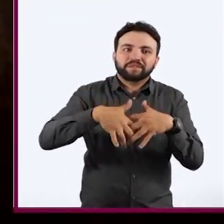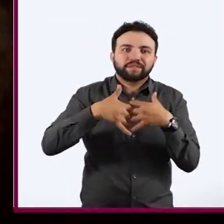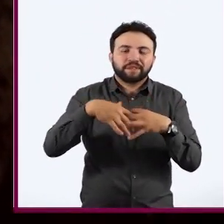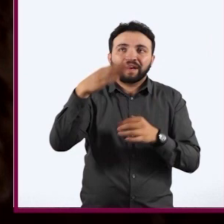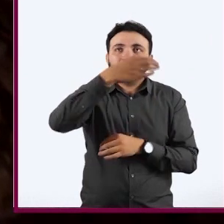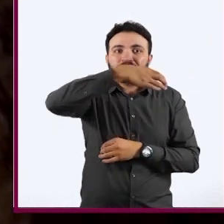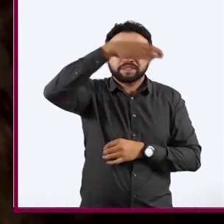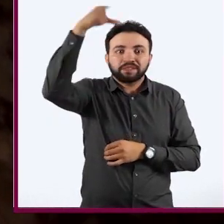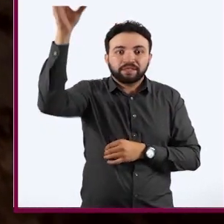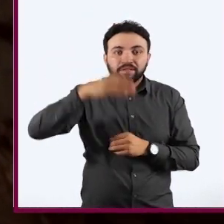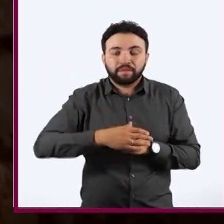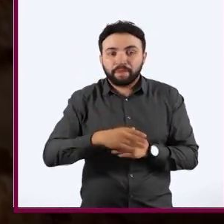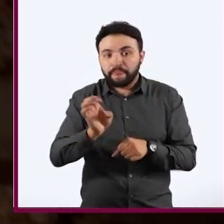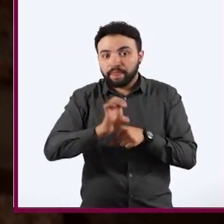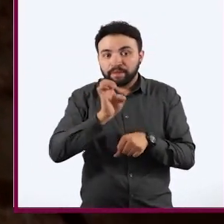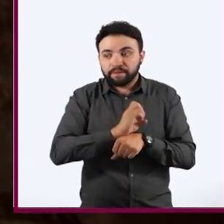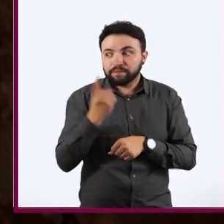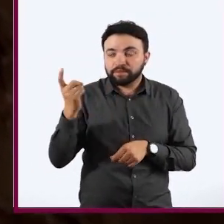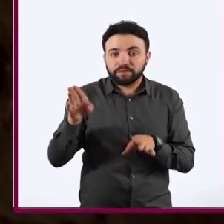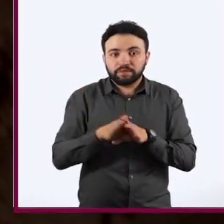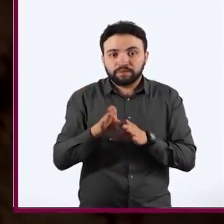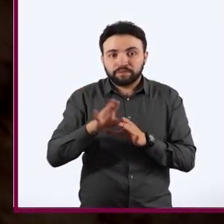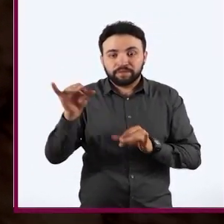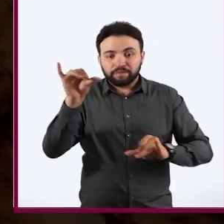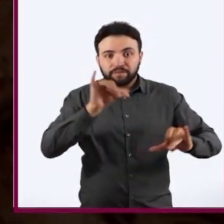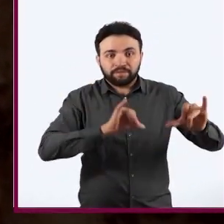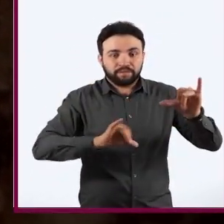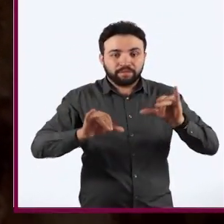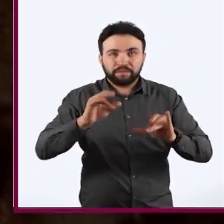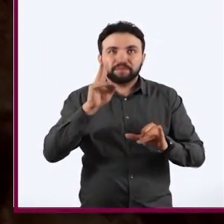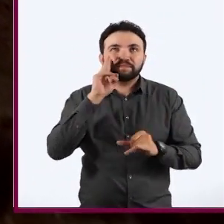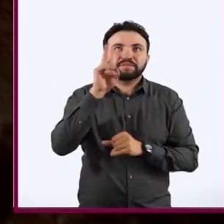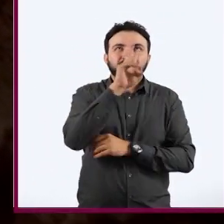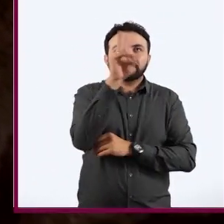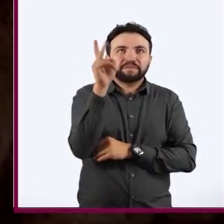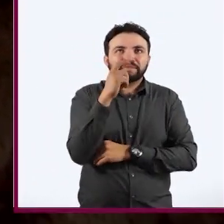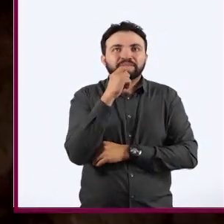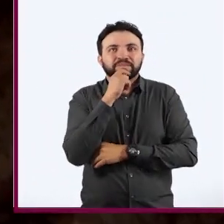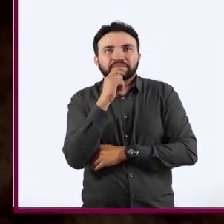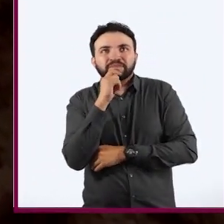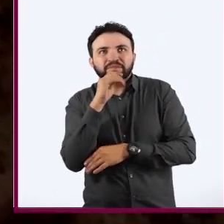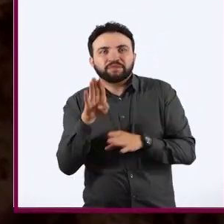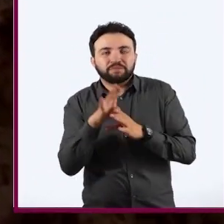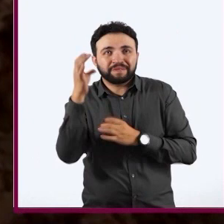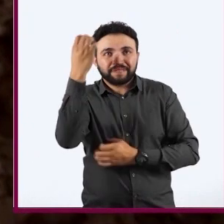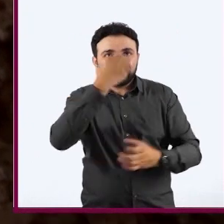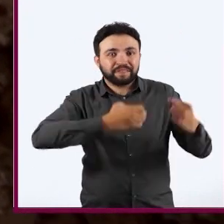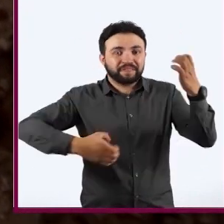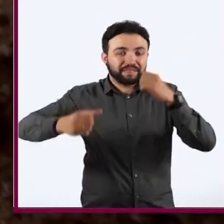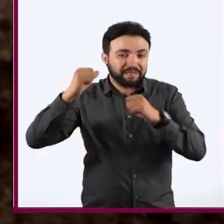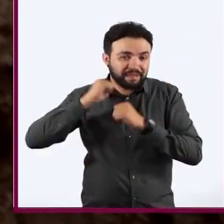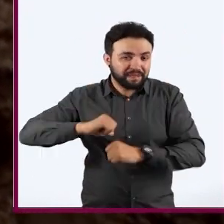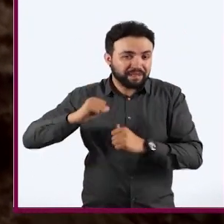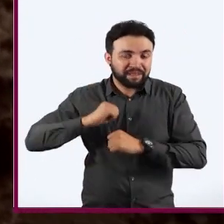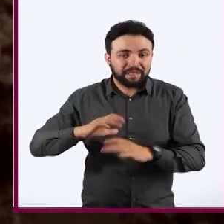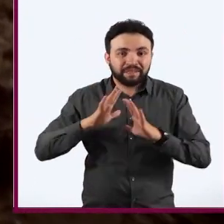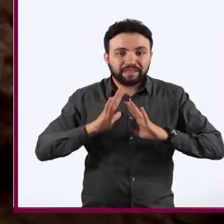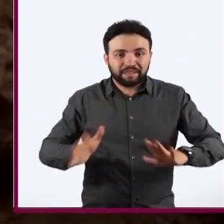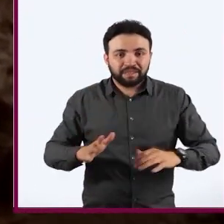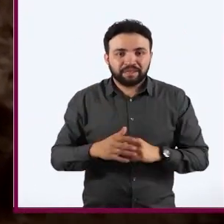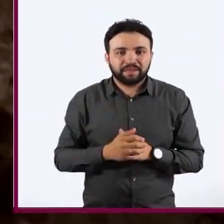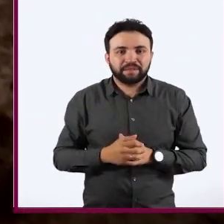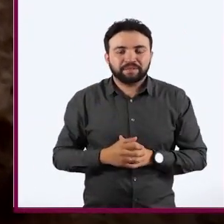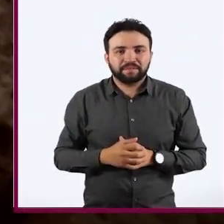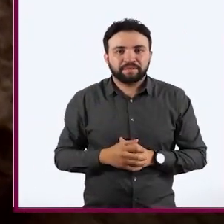celeste. Entonces, las implicaciones científicas que se obtienen a través de los estudios en Xochicalco acerca de